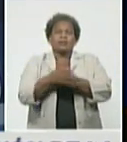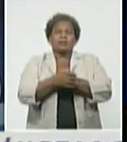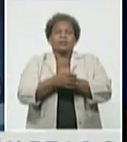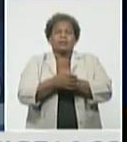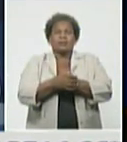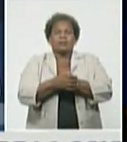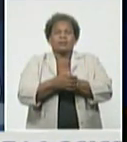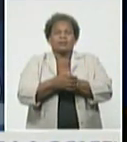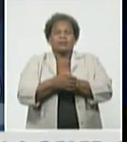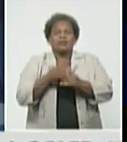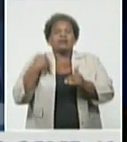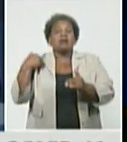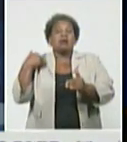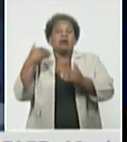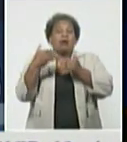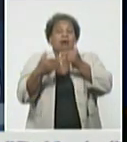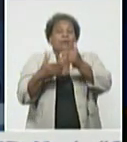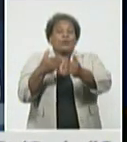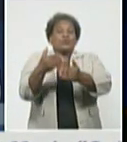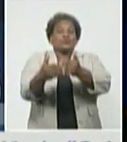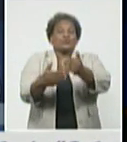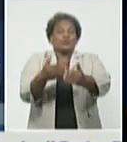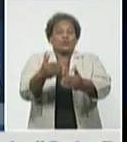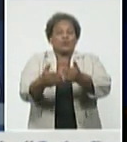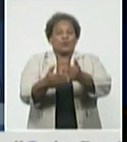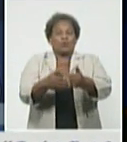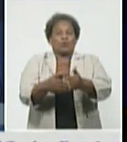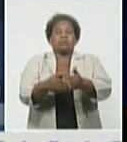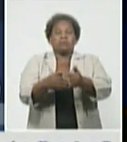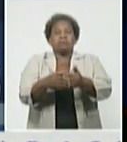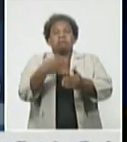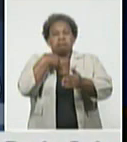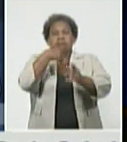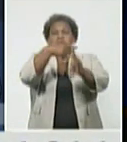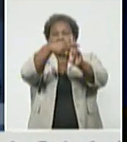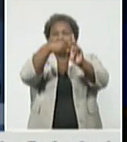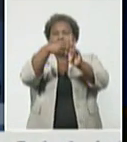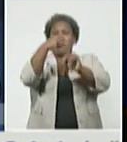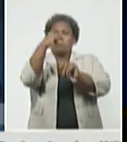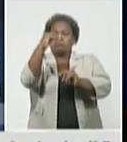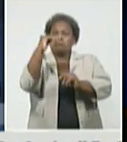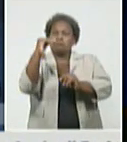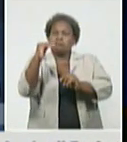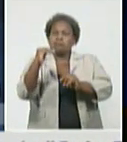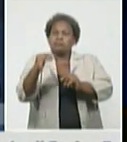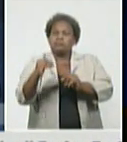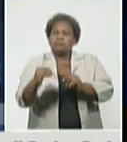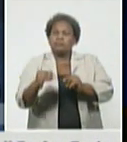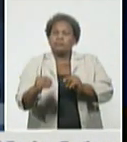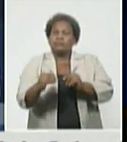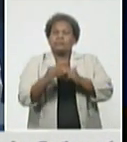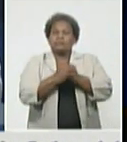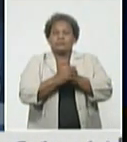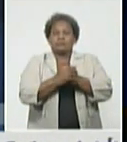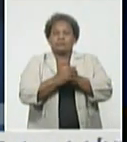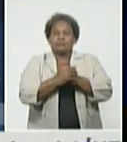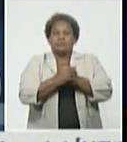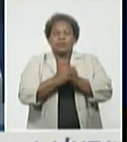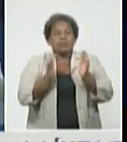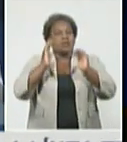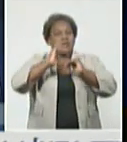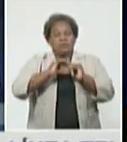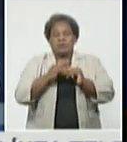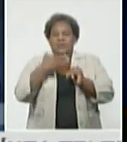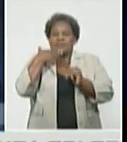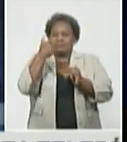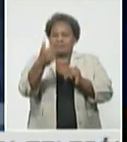con una evolución que tiene indicadores positivos, y el indicador que no es favorable es el número